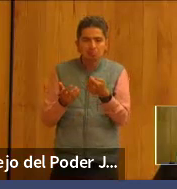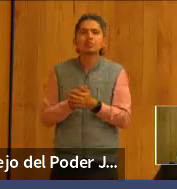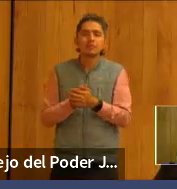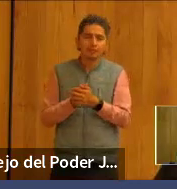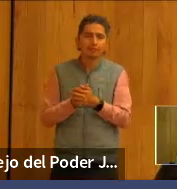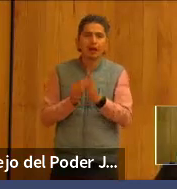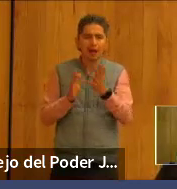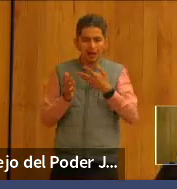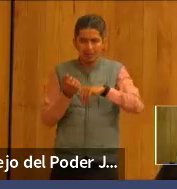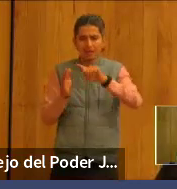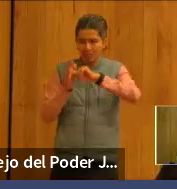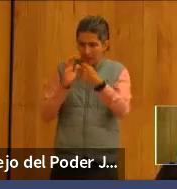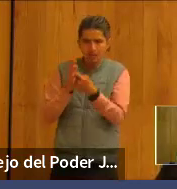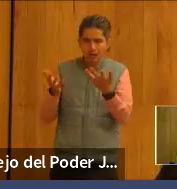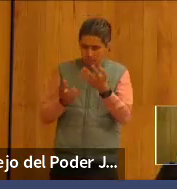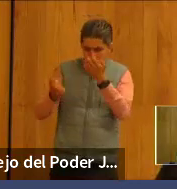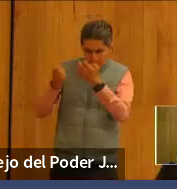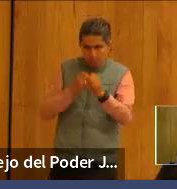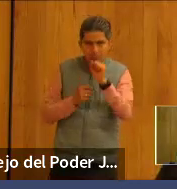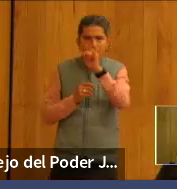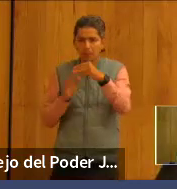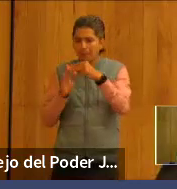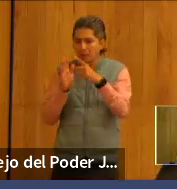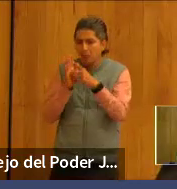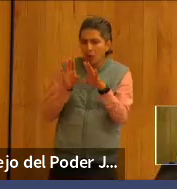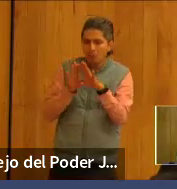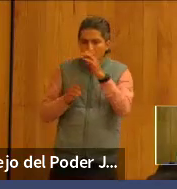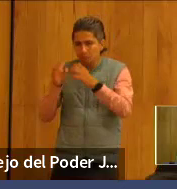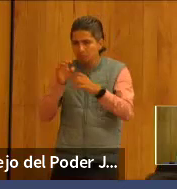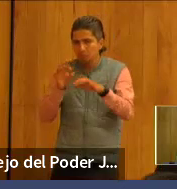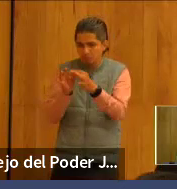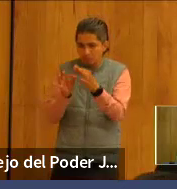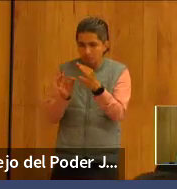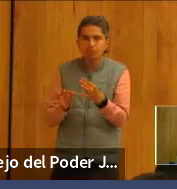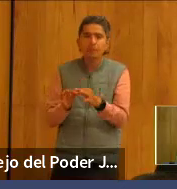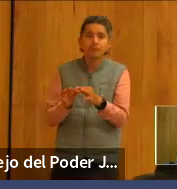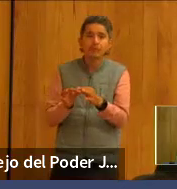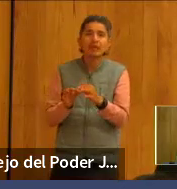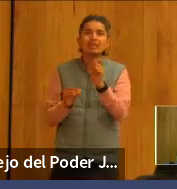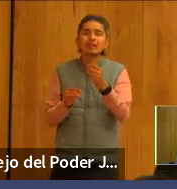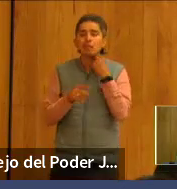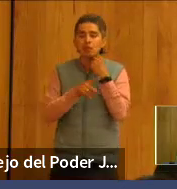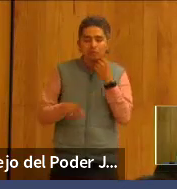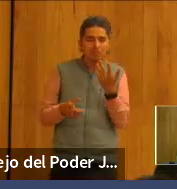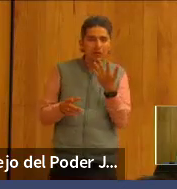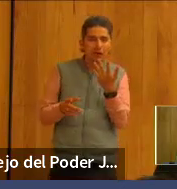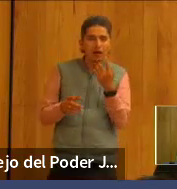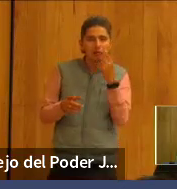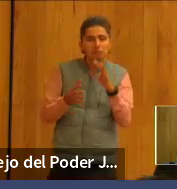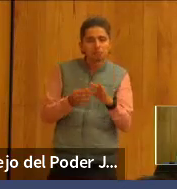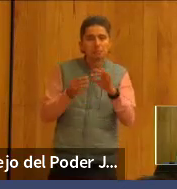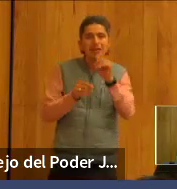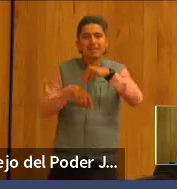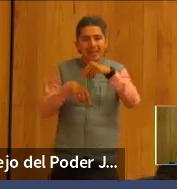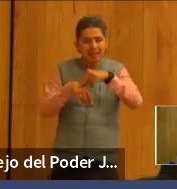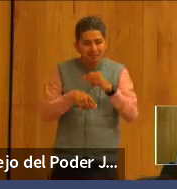aplicaron las técnicas adecuadas, los métodos correctos, y aunque el defensor insistió mucho con la médico legista